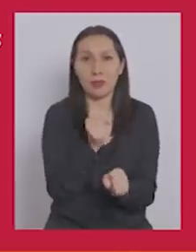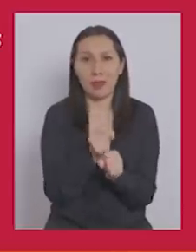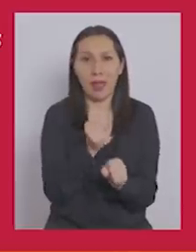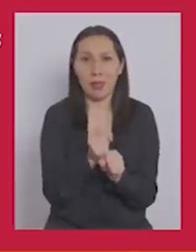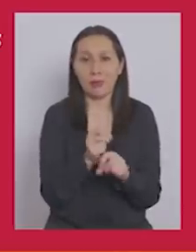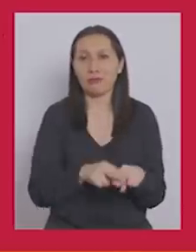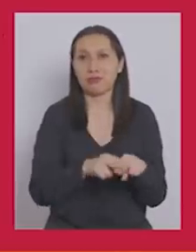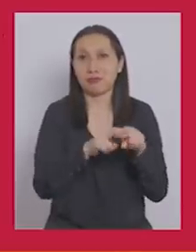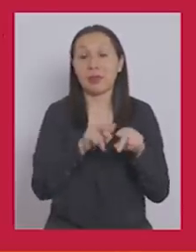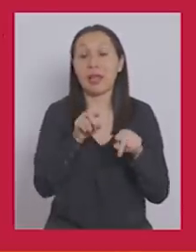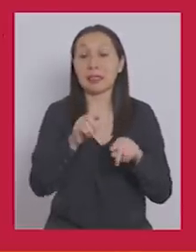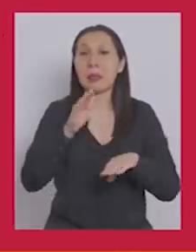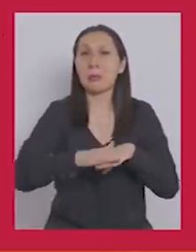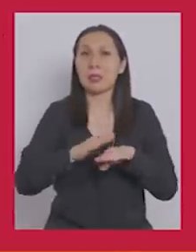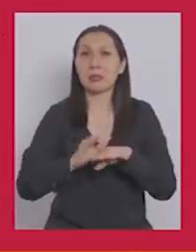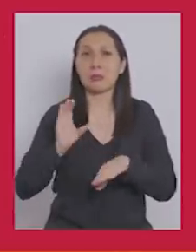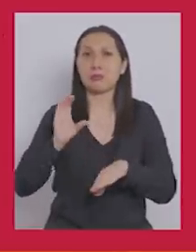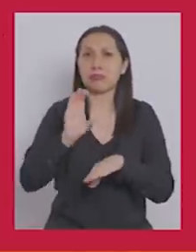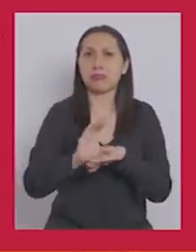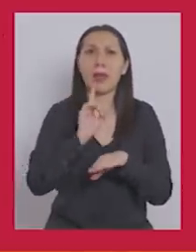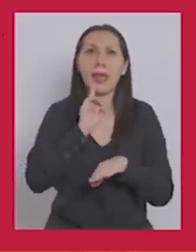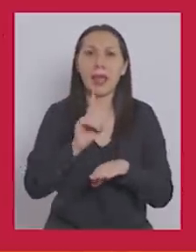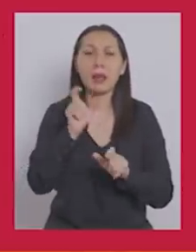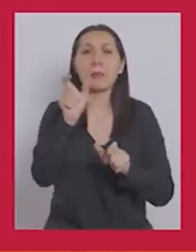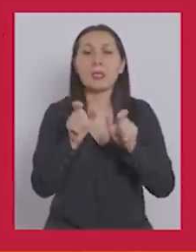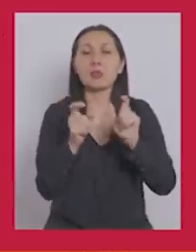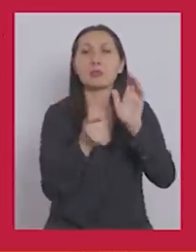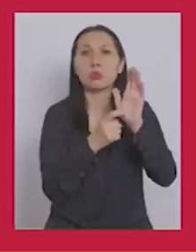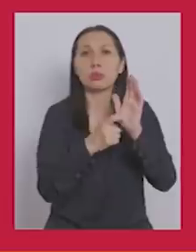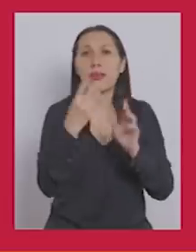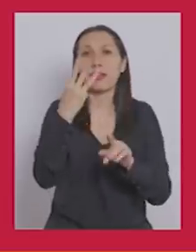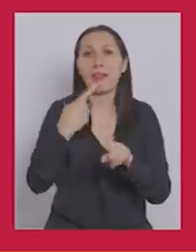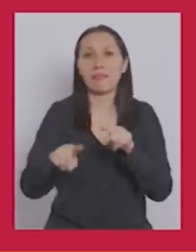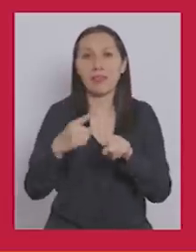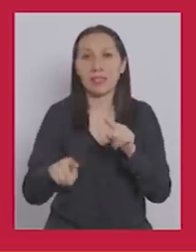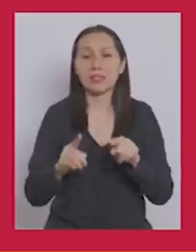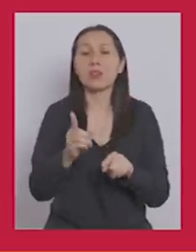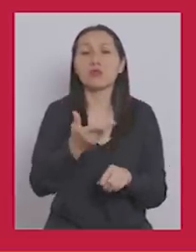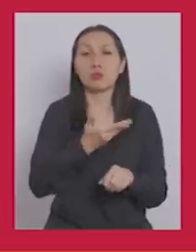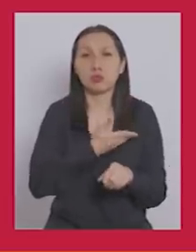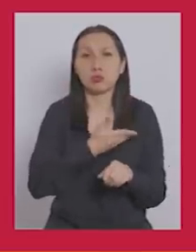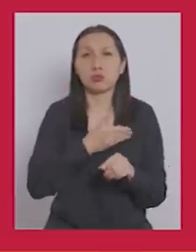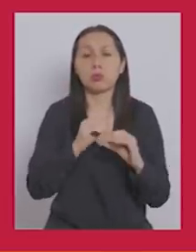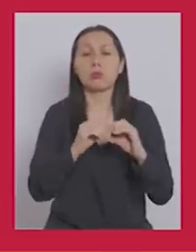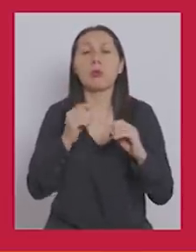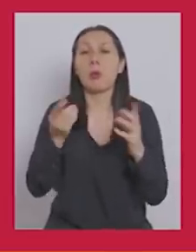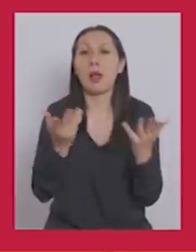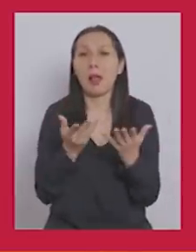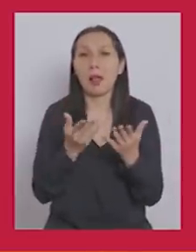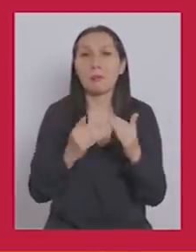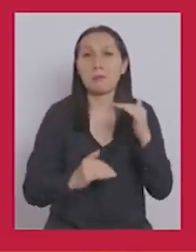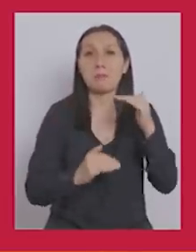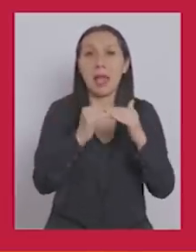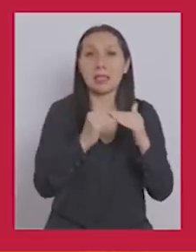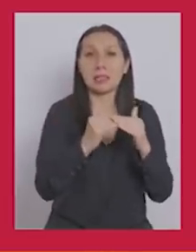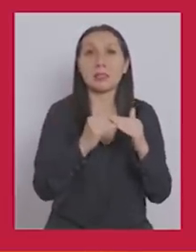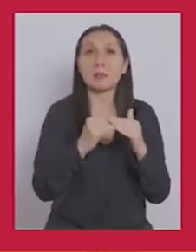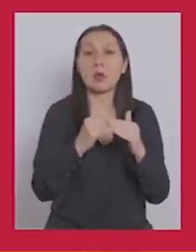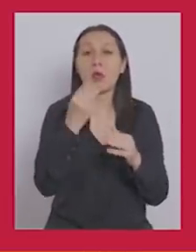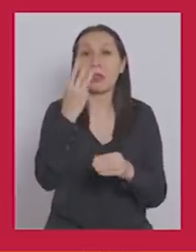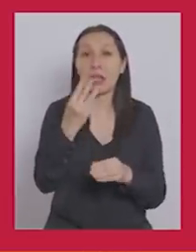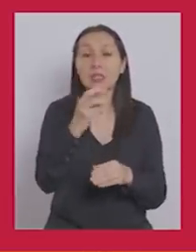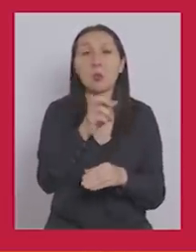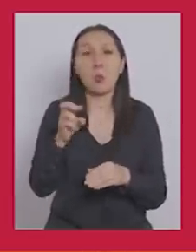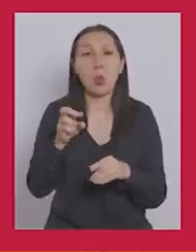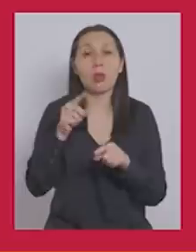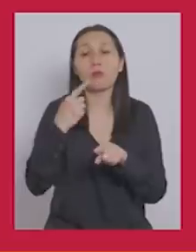trabajador. Este préstamo se otorgará a los que califiquen por hasta 3 veces y por un monto máximo de cada una